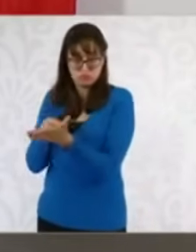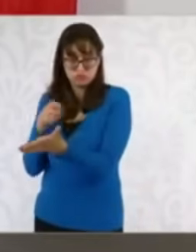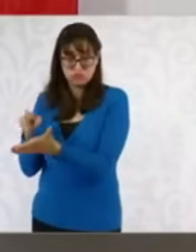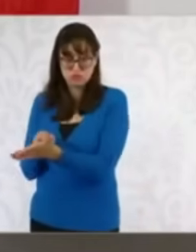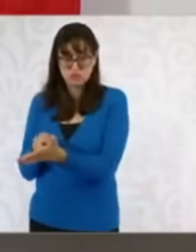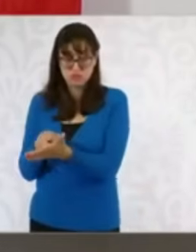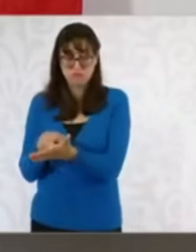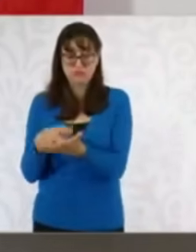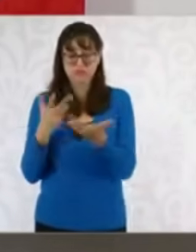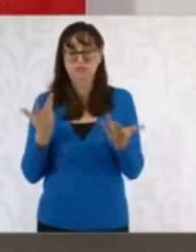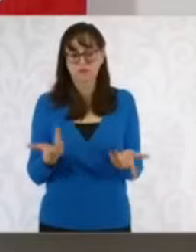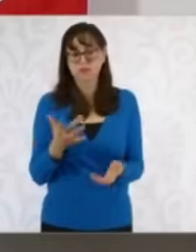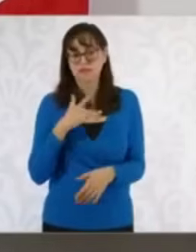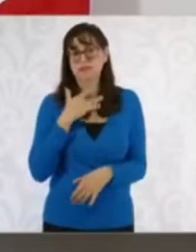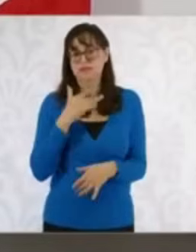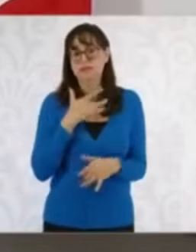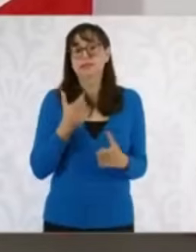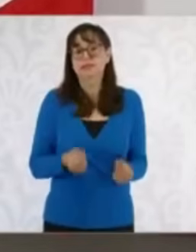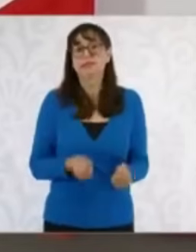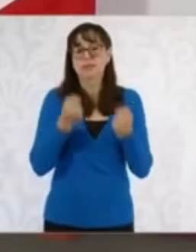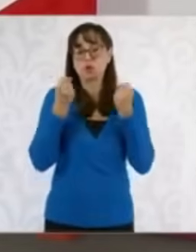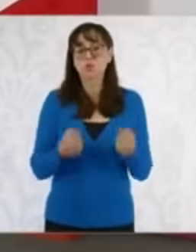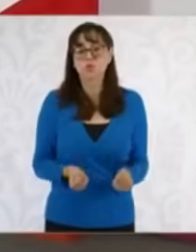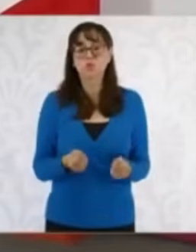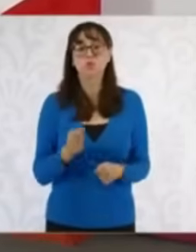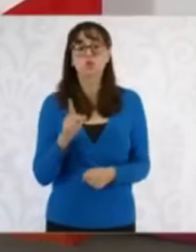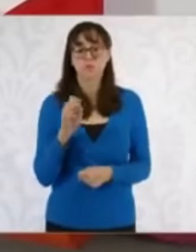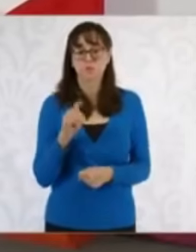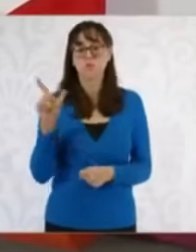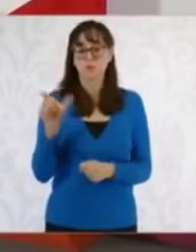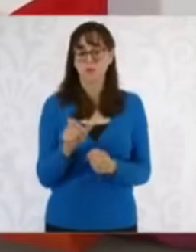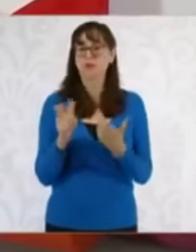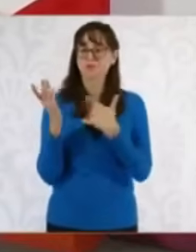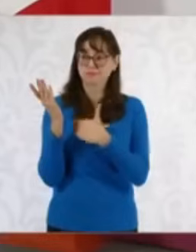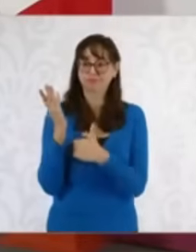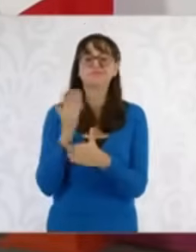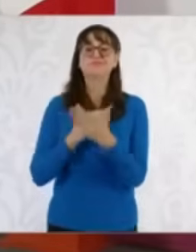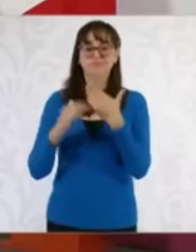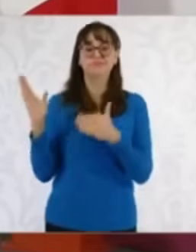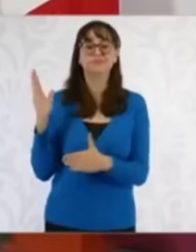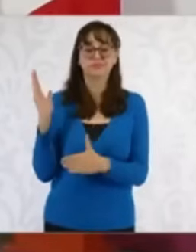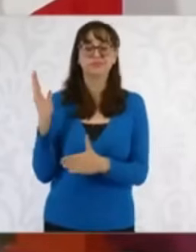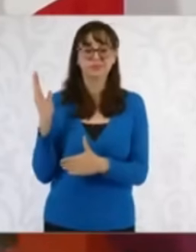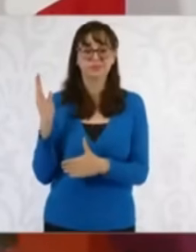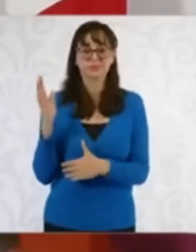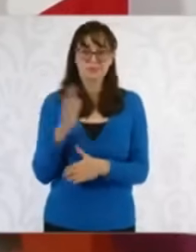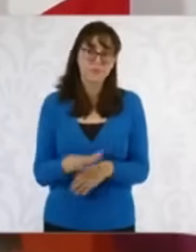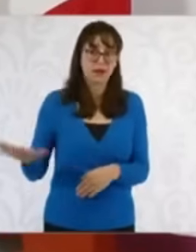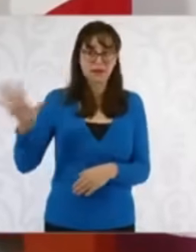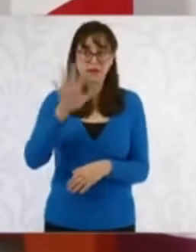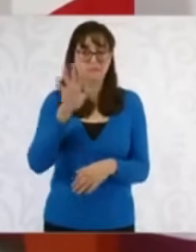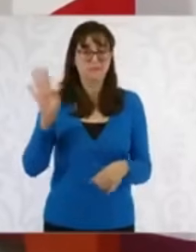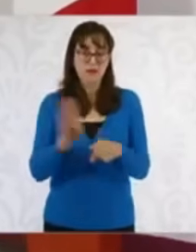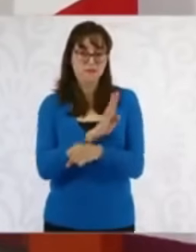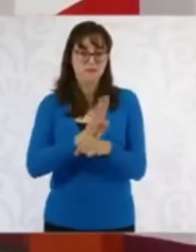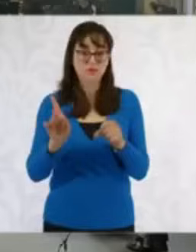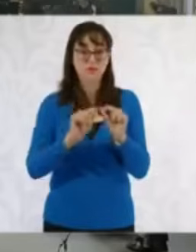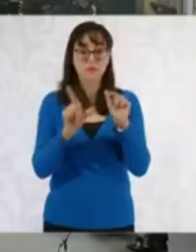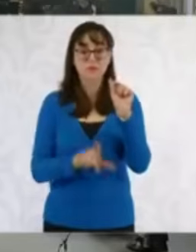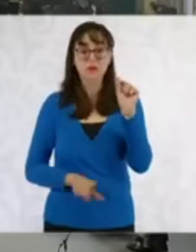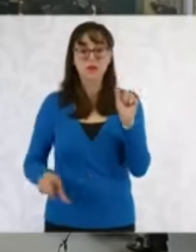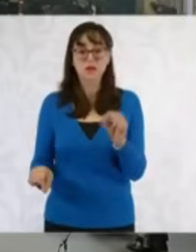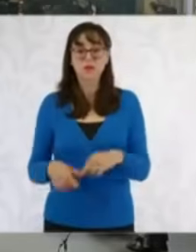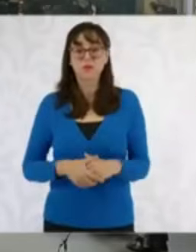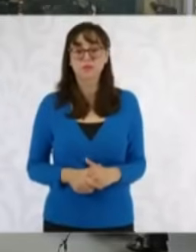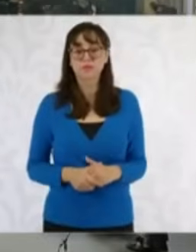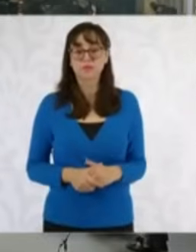Entonces, pueden tener la certeza de que Pemex va a salir adelante, principalmente el pueblo de México. Y en términos